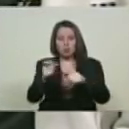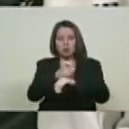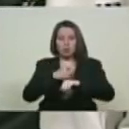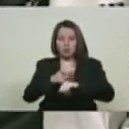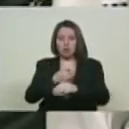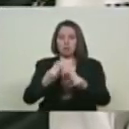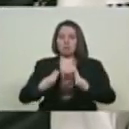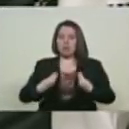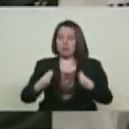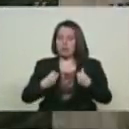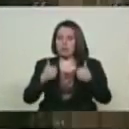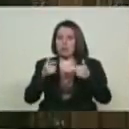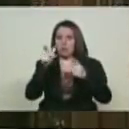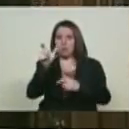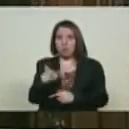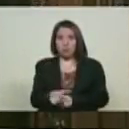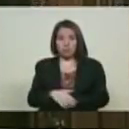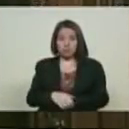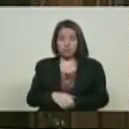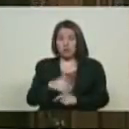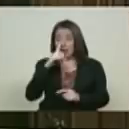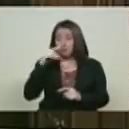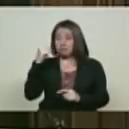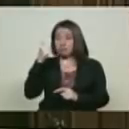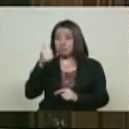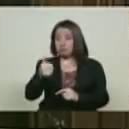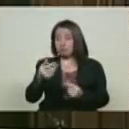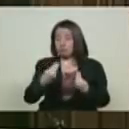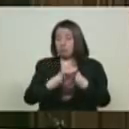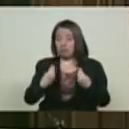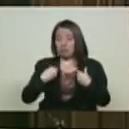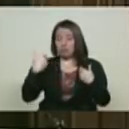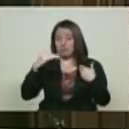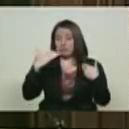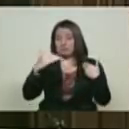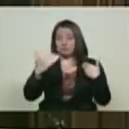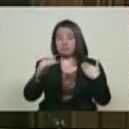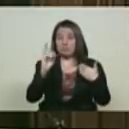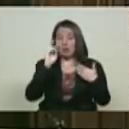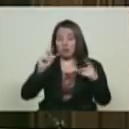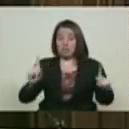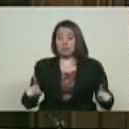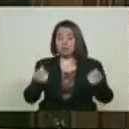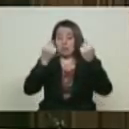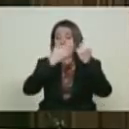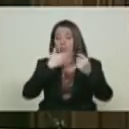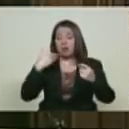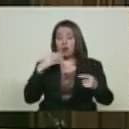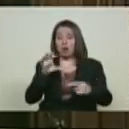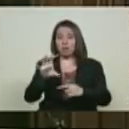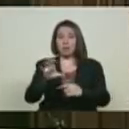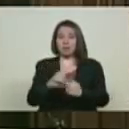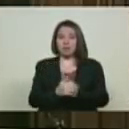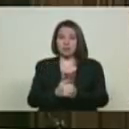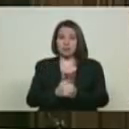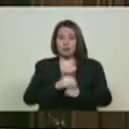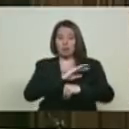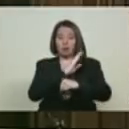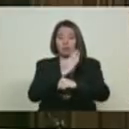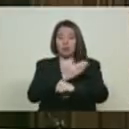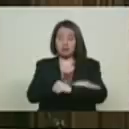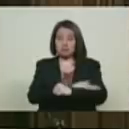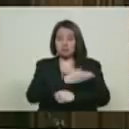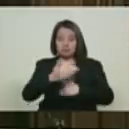por mucho tiempo vamos a vivir para ver resurgir, reverdecer la patria potencia que